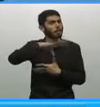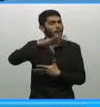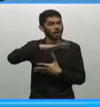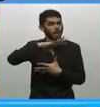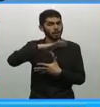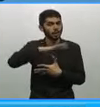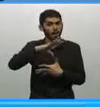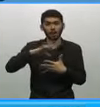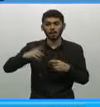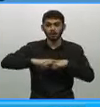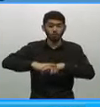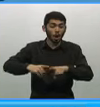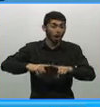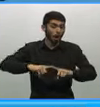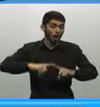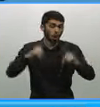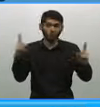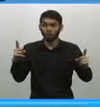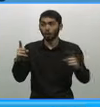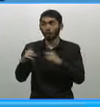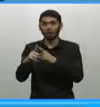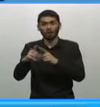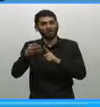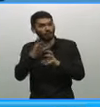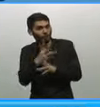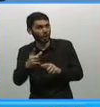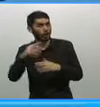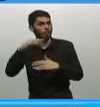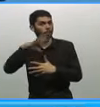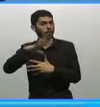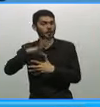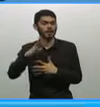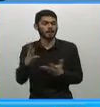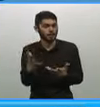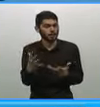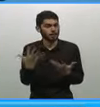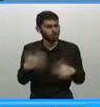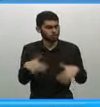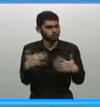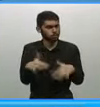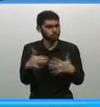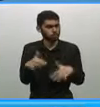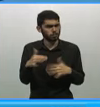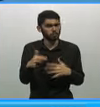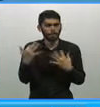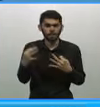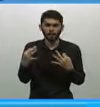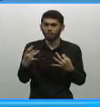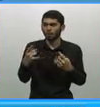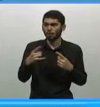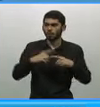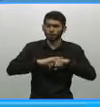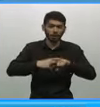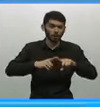al final de una temporada. Uno vislumbra que la temporada del Paris Saint-Germain va a ser dura, va a ser exigente, va a ser prolongada